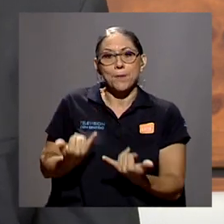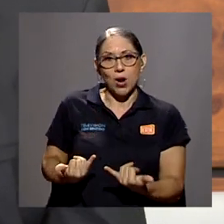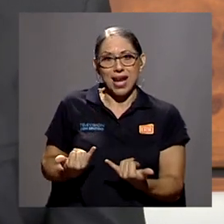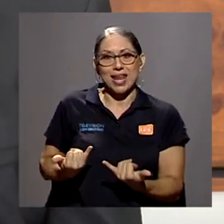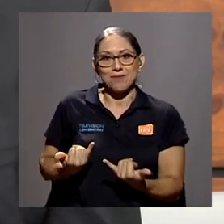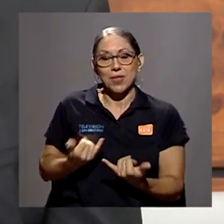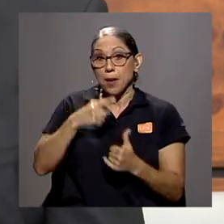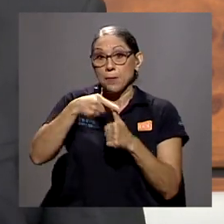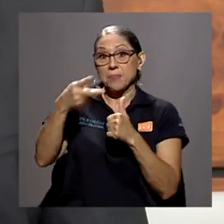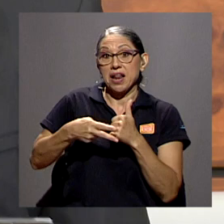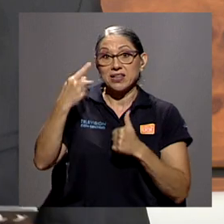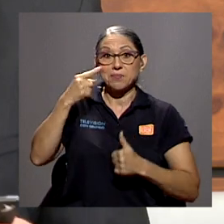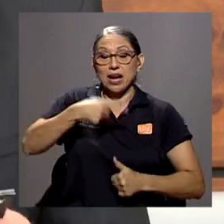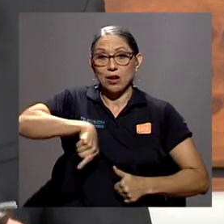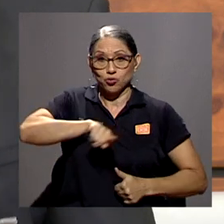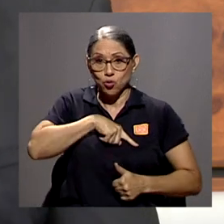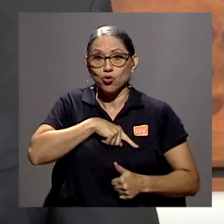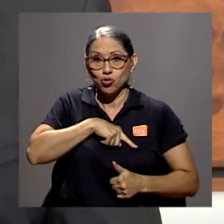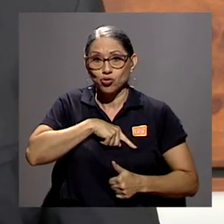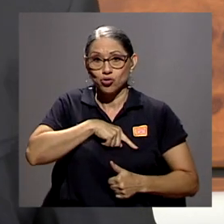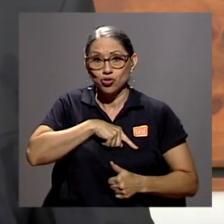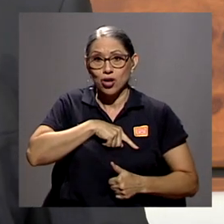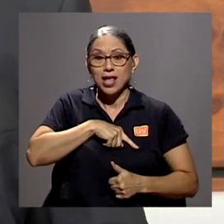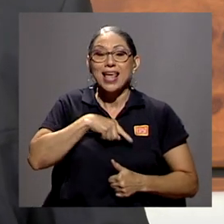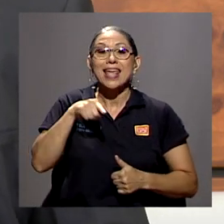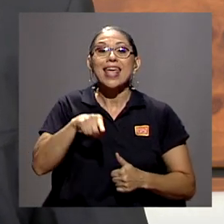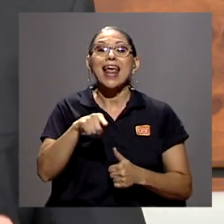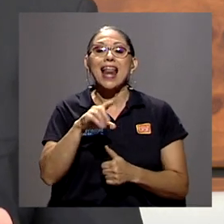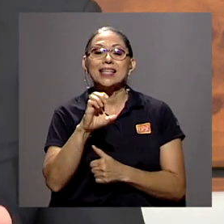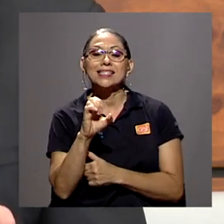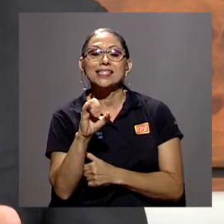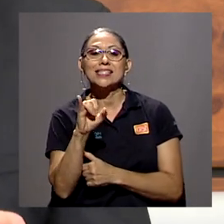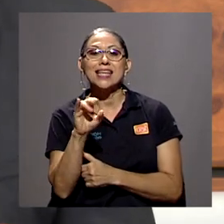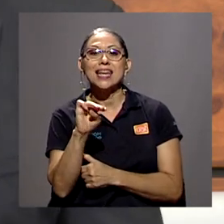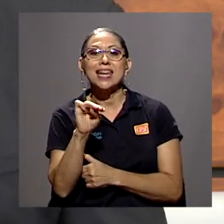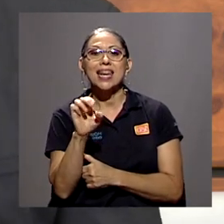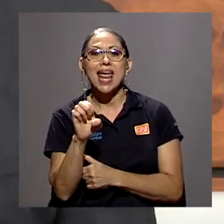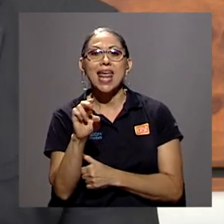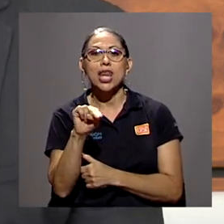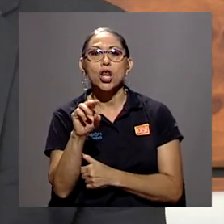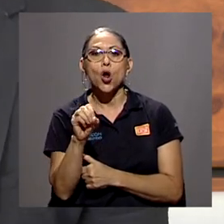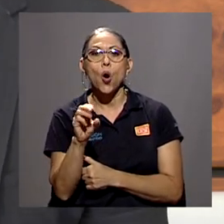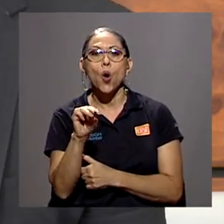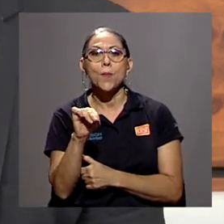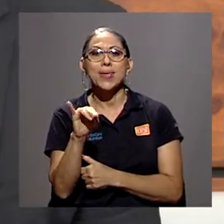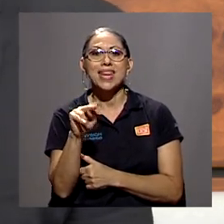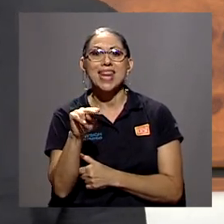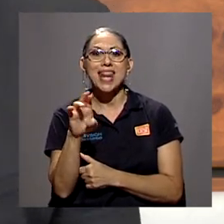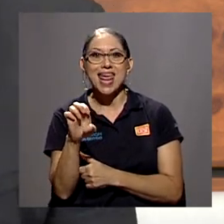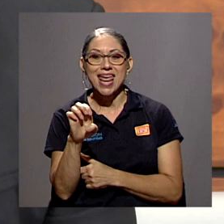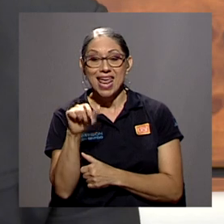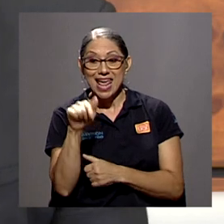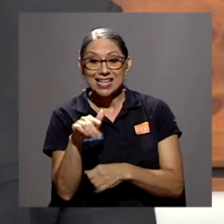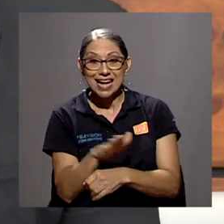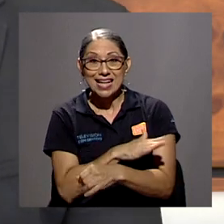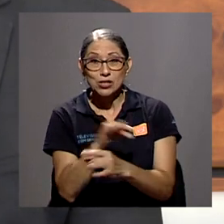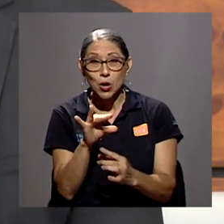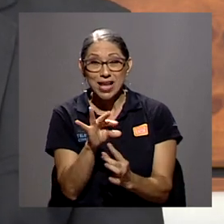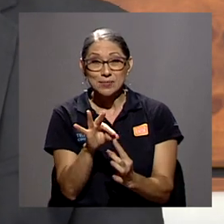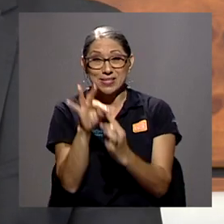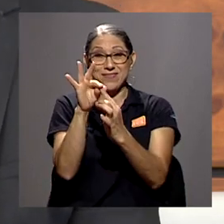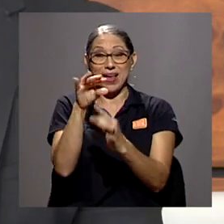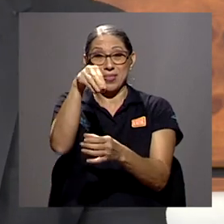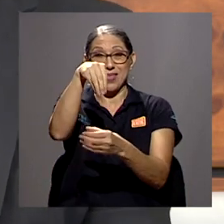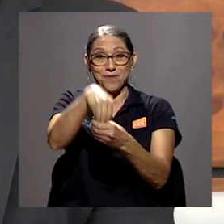para nosotros que la obra cine nomine que es una obra que está dentro del disco está nominada especialmente ya como obra